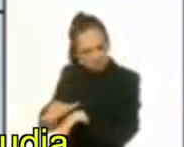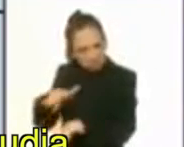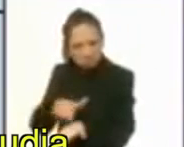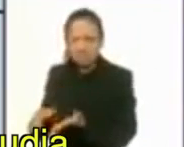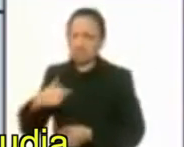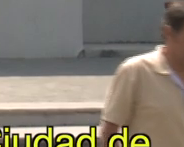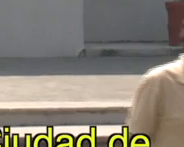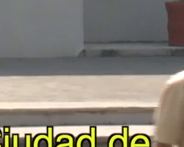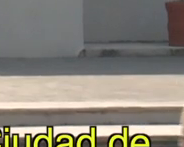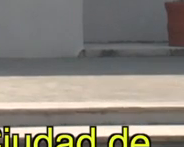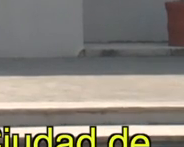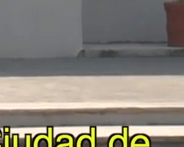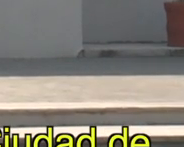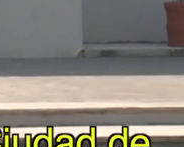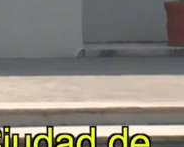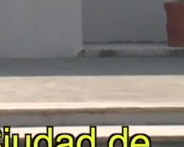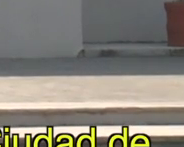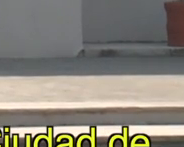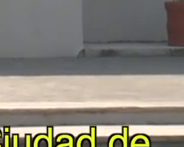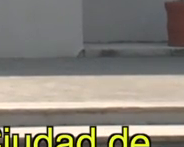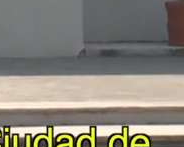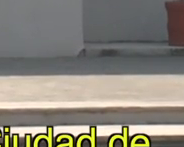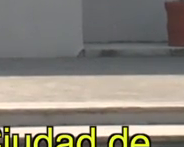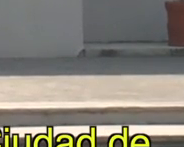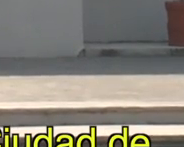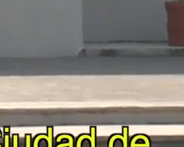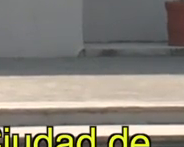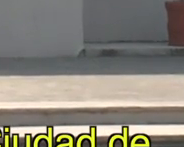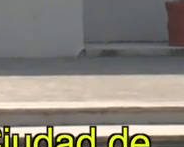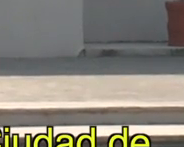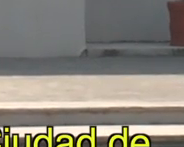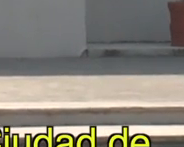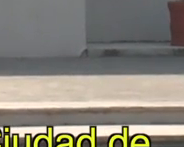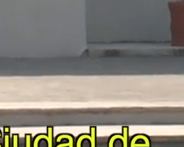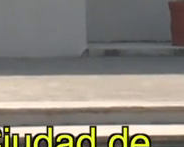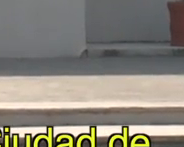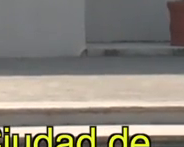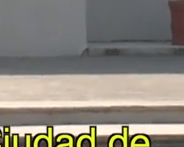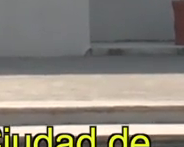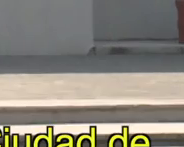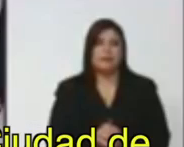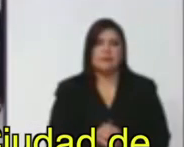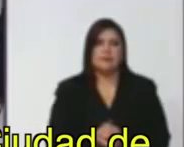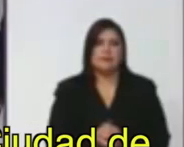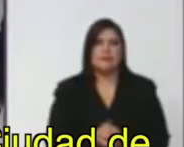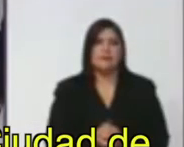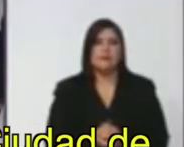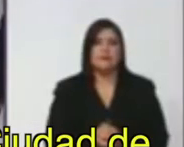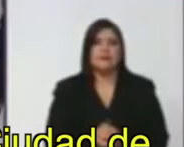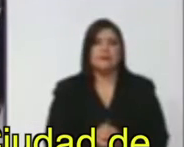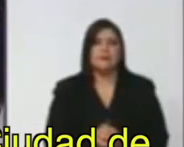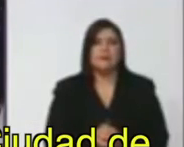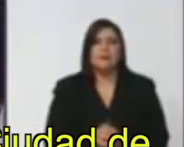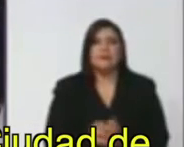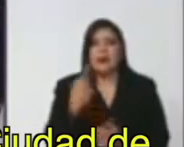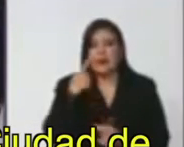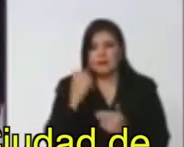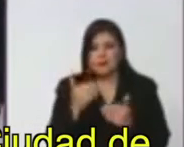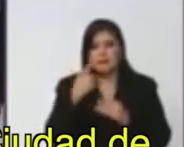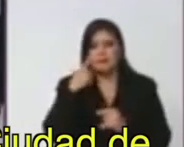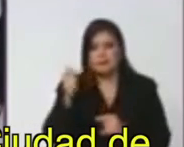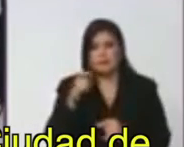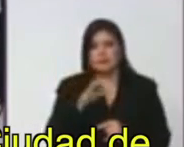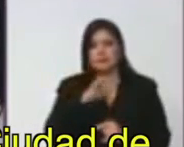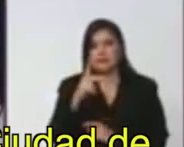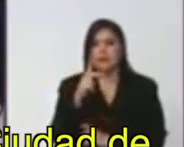delegación Tlalpan. En el debate, organizado por el Instituto Electoral de la Ciudad de México, los aspirantes defendieron todos y cada uno